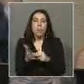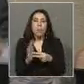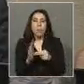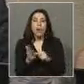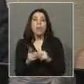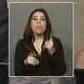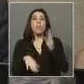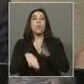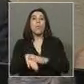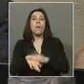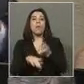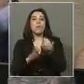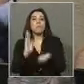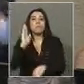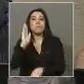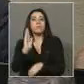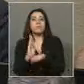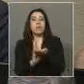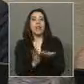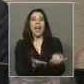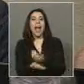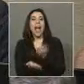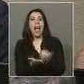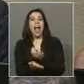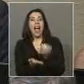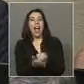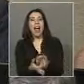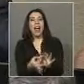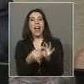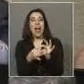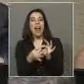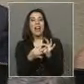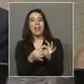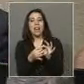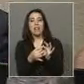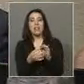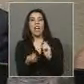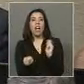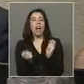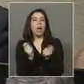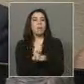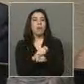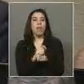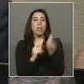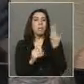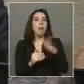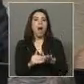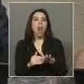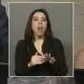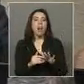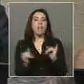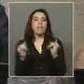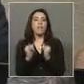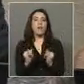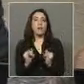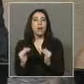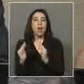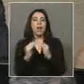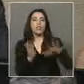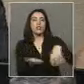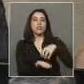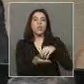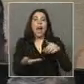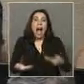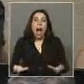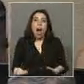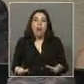especuladores han tenido pingües de utilidades y han deformado la ciudad. Y hoy día estamos viendo el